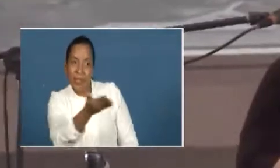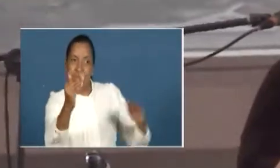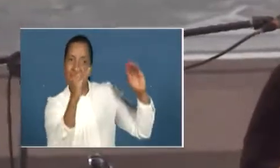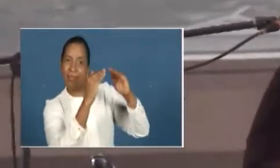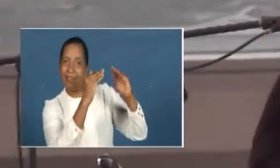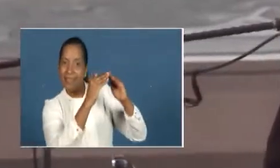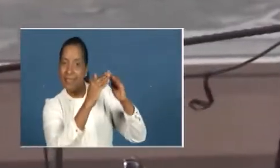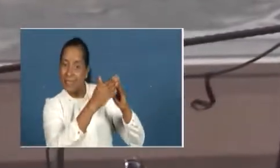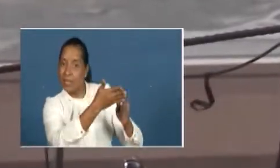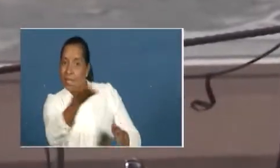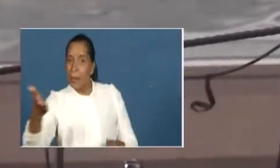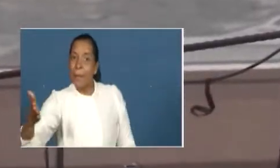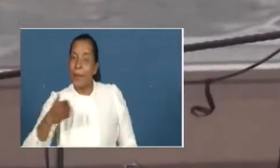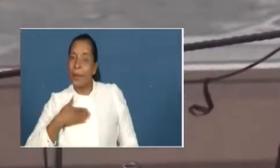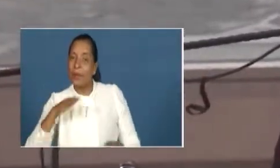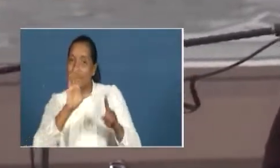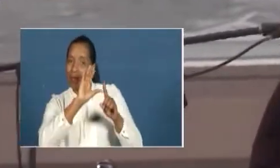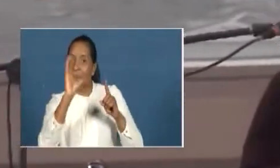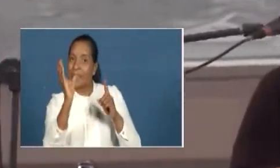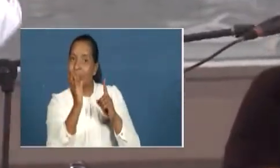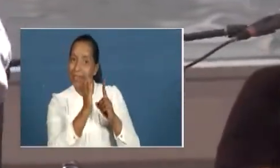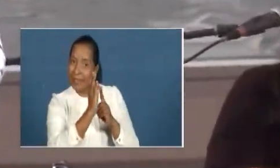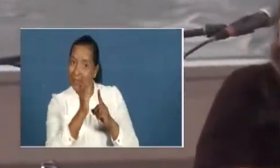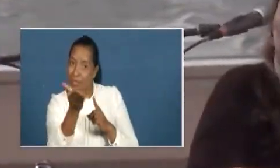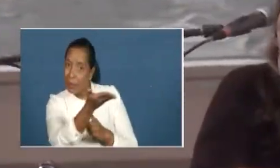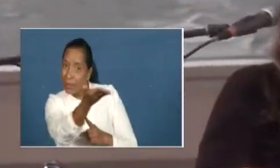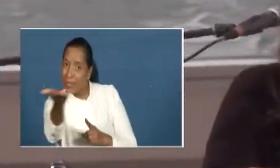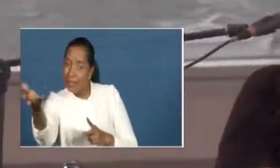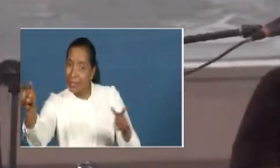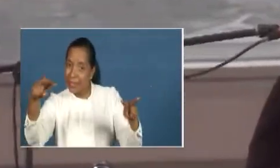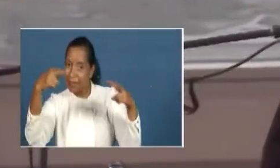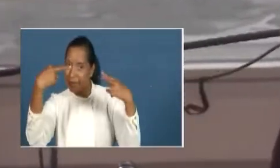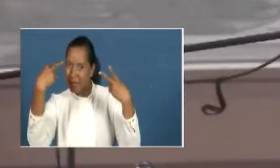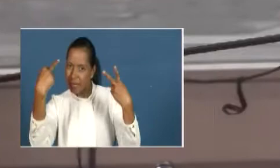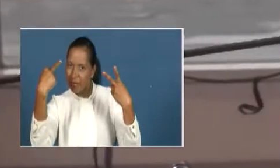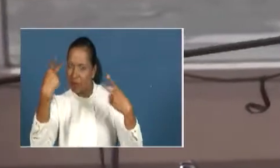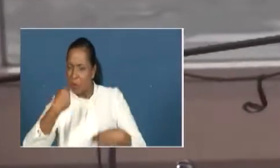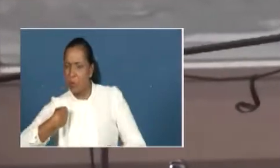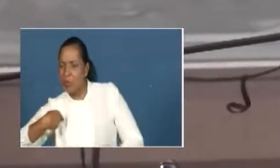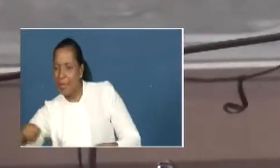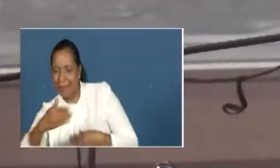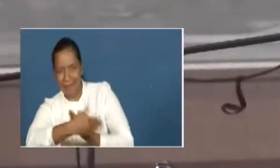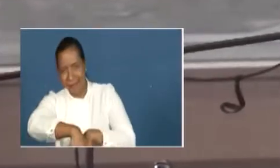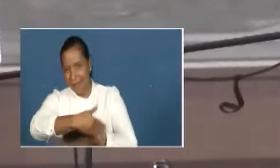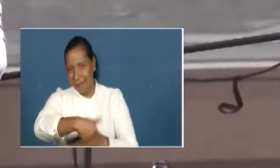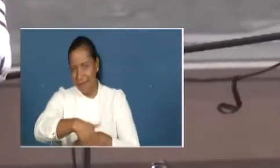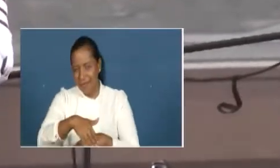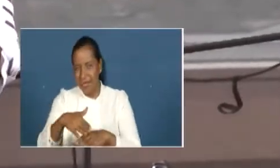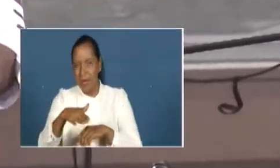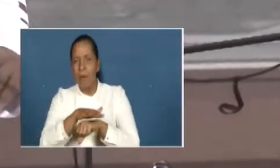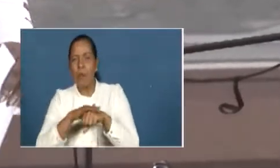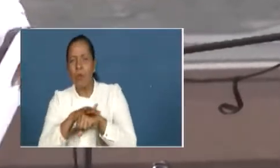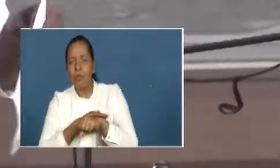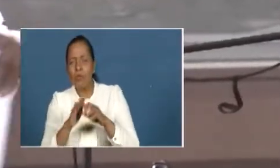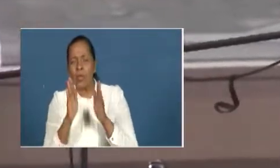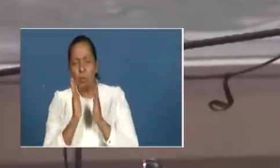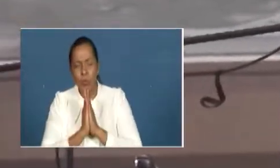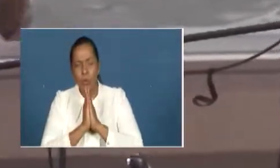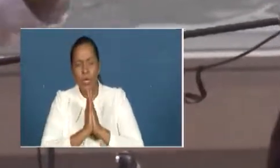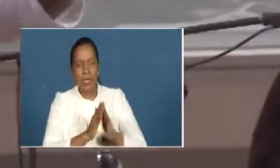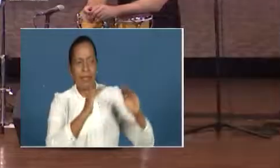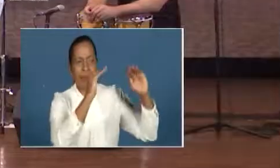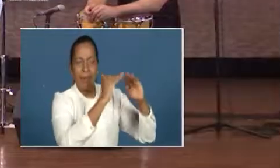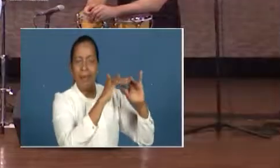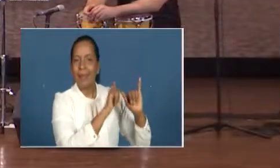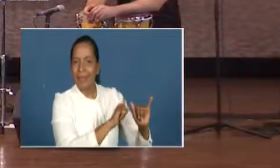haciendo para ustedes esto, para que estén en casa. No salgan a ningún lugar si no es necesario. Quédense aquí. Si van al supermercado,